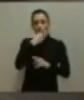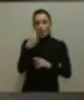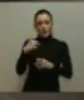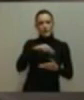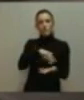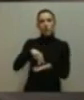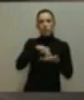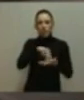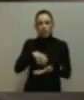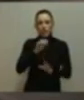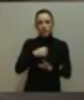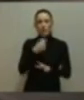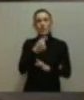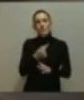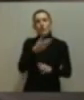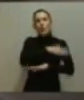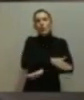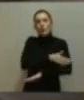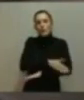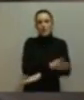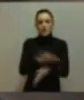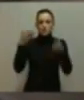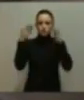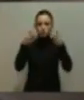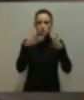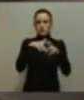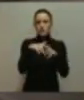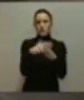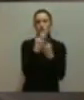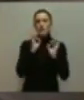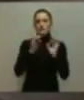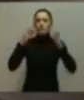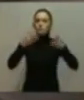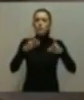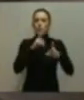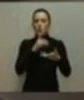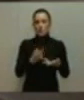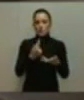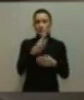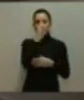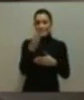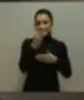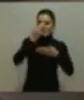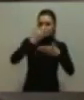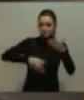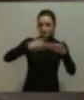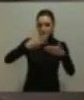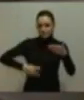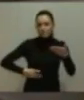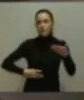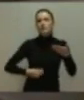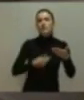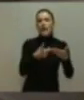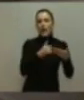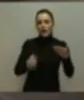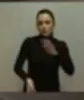voy a hablar de cómo creo que el Gobierno podría afrontar esta situación. Hay tres noticias que salieron esta semana